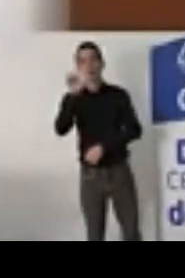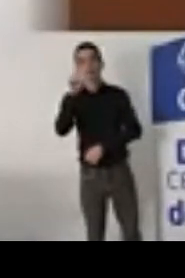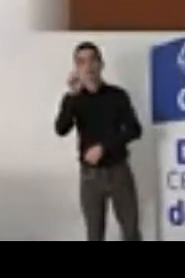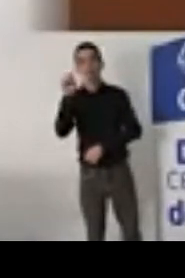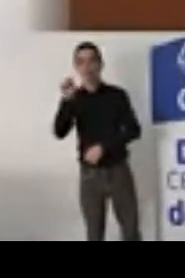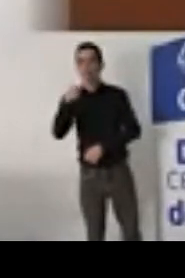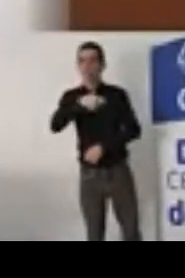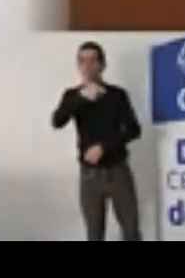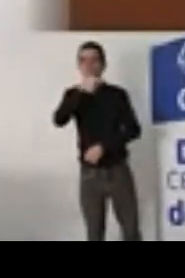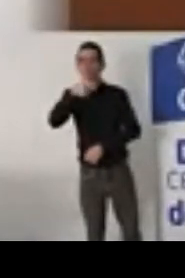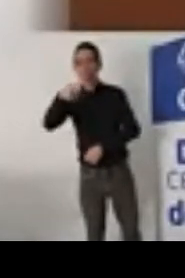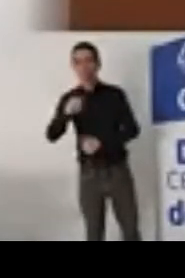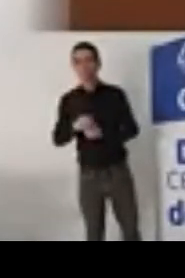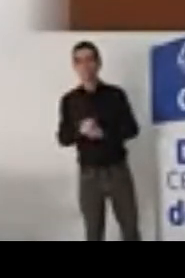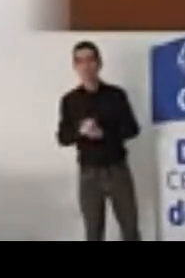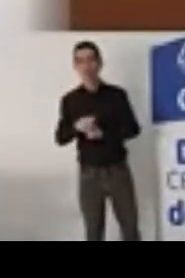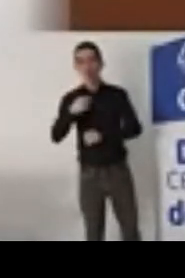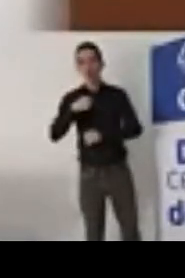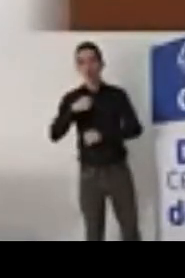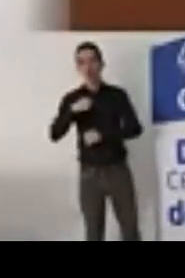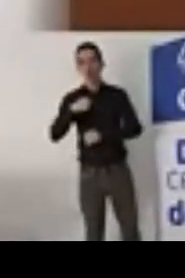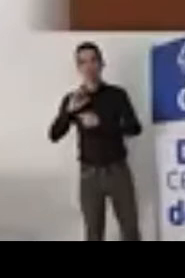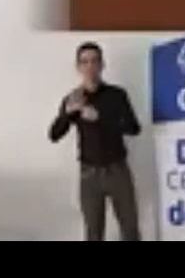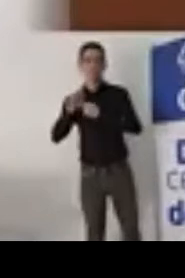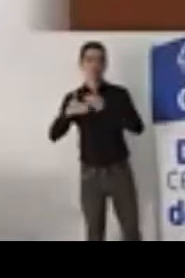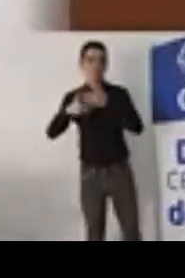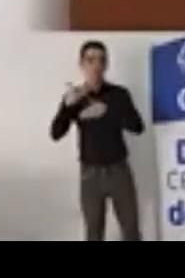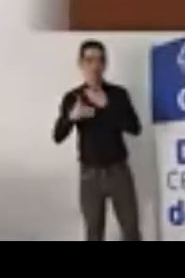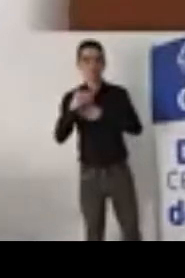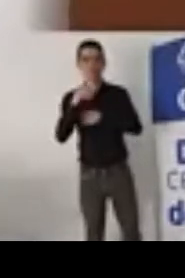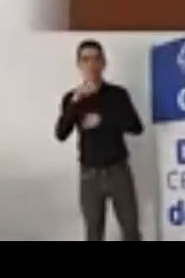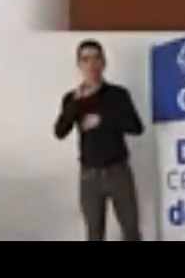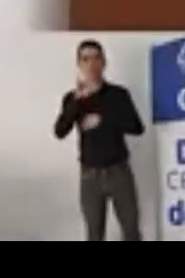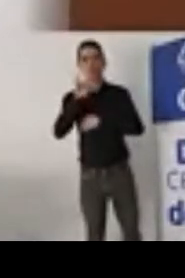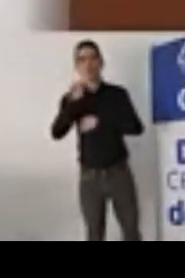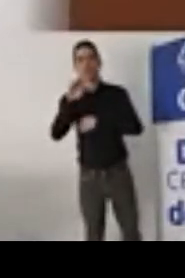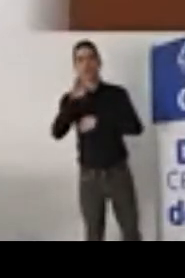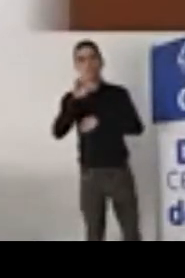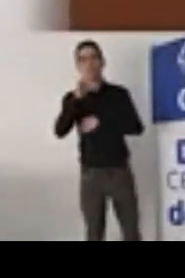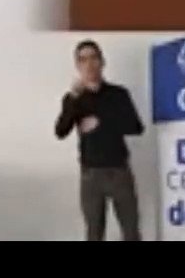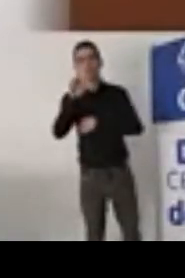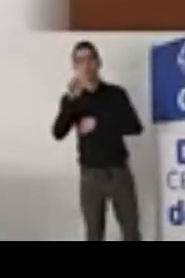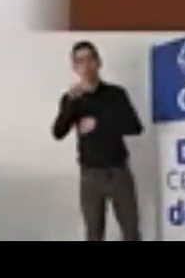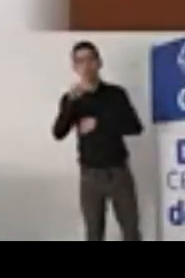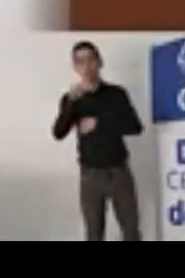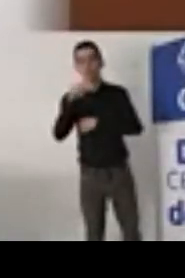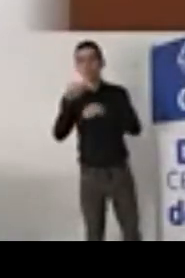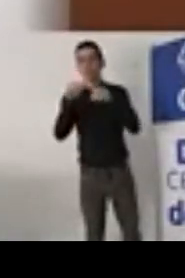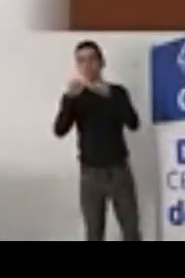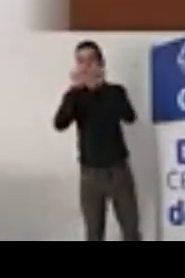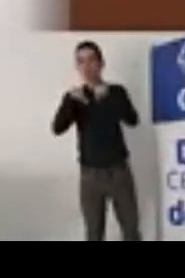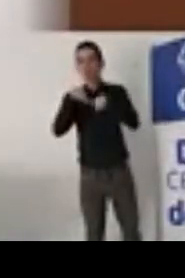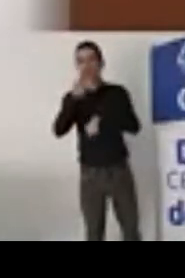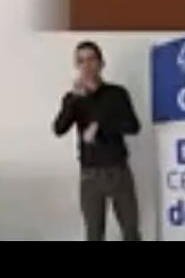Freddy Bacherón, representante de la Oficina UNESCO en México, quisiera también dar la bienvenida a todos y todos los que nos